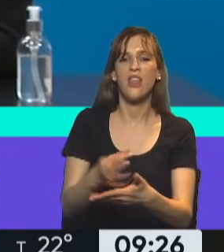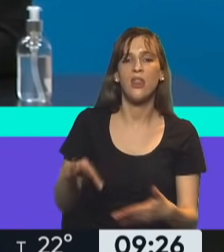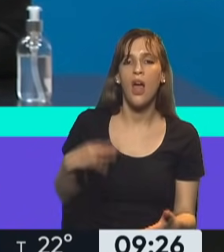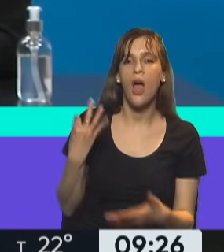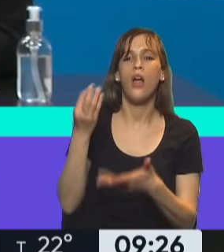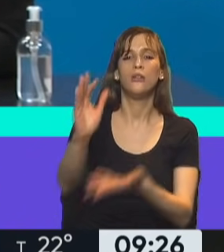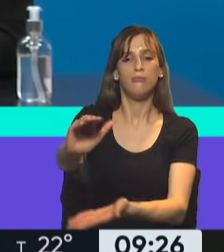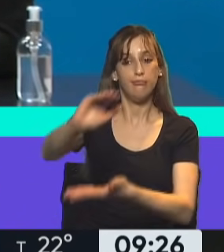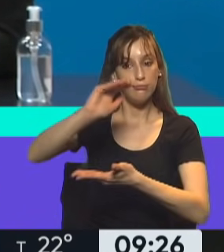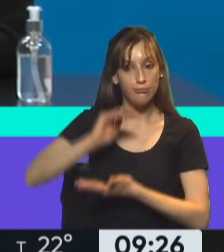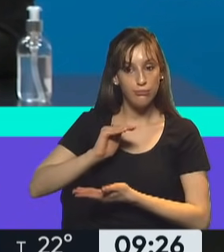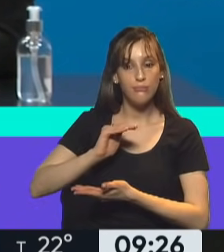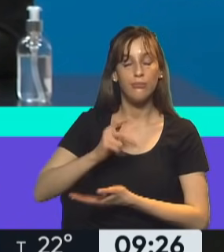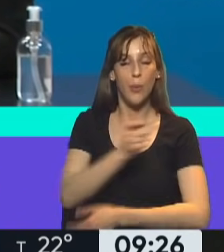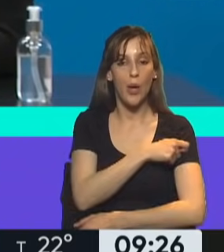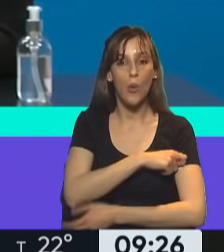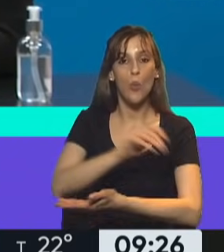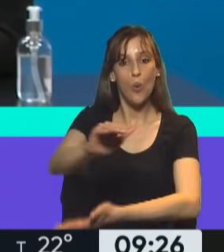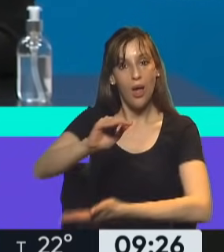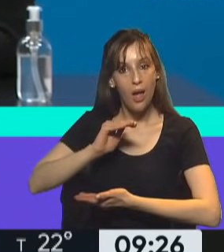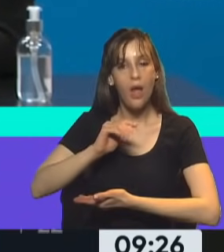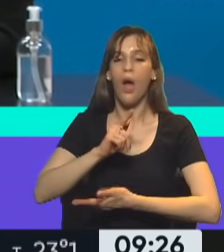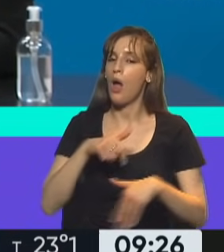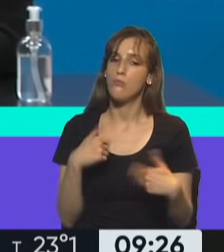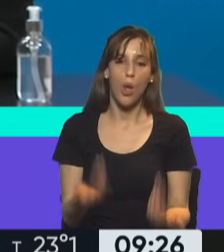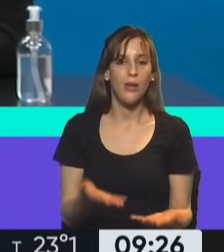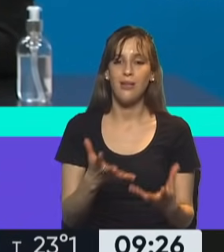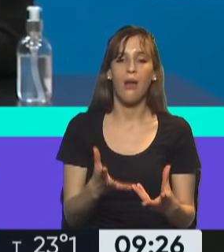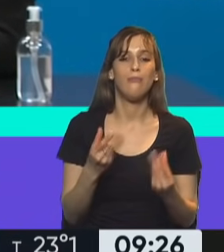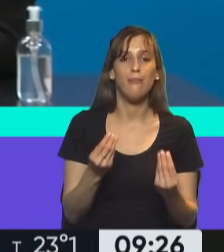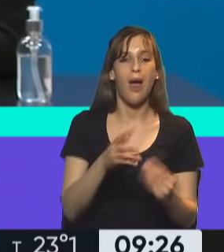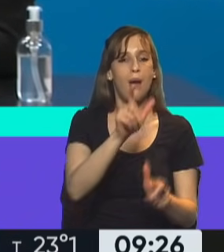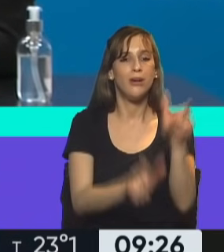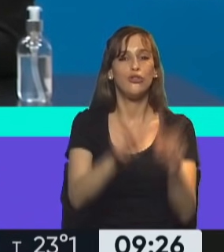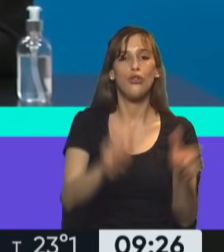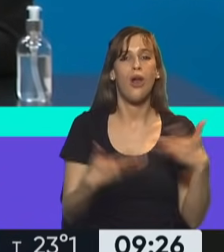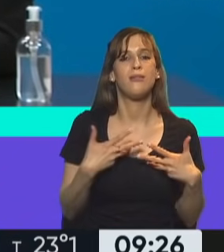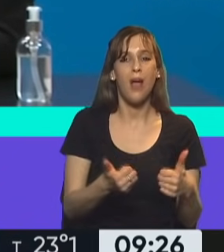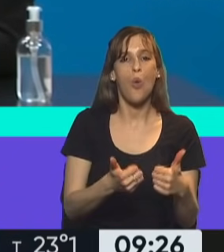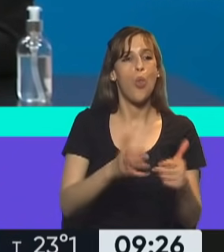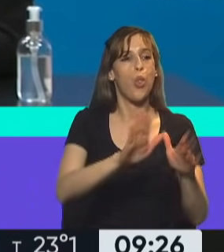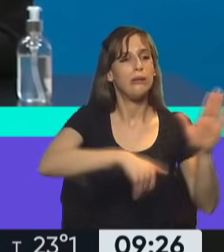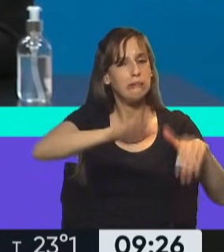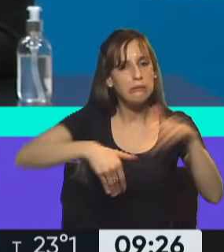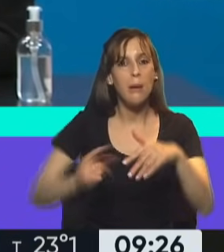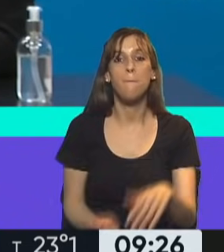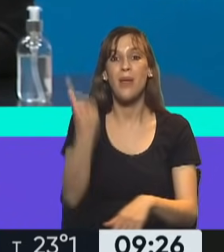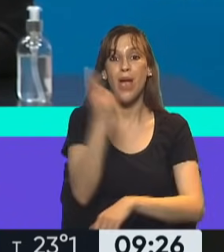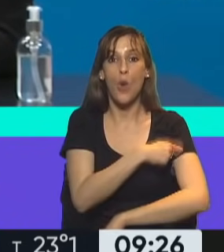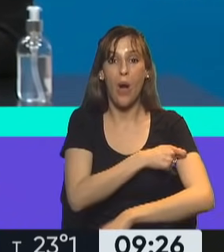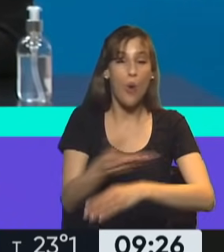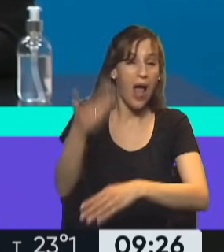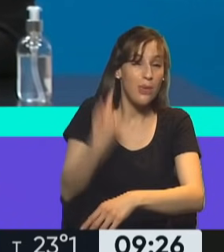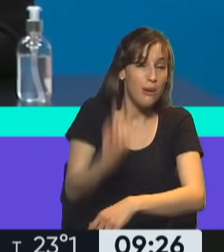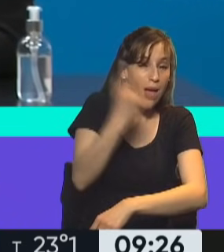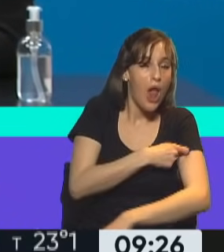laboratorio, sean estratégicas para poder dar el refuerzo, sobre todo también con todo este análisis que